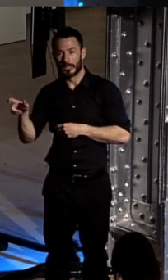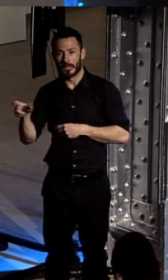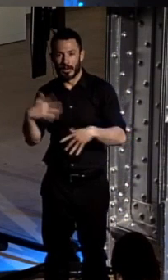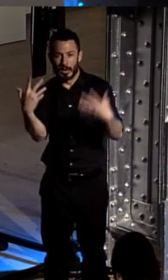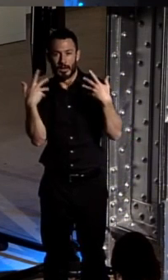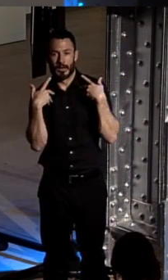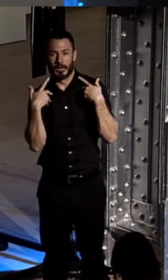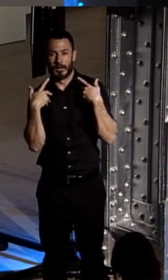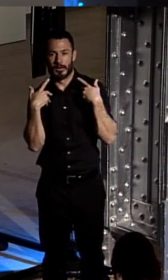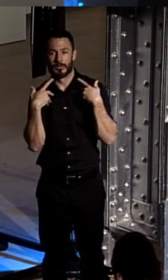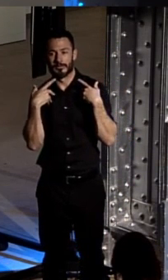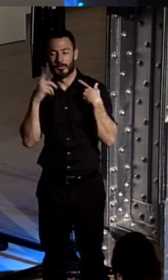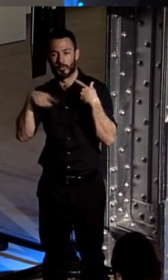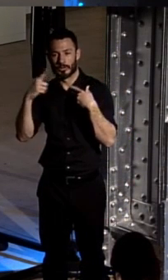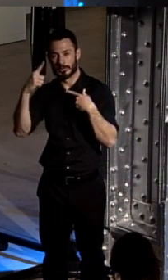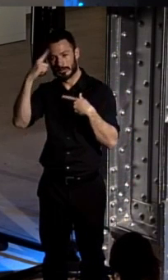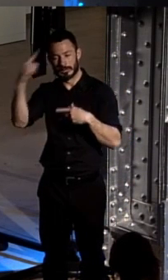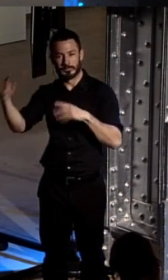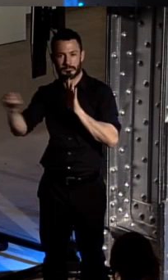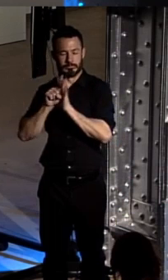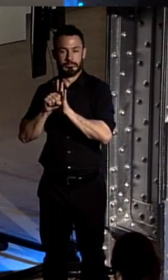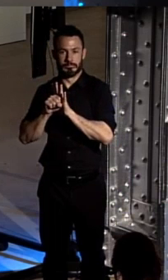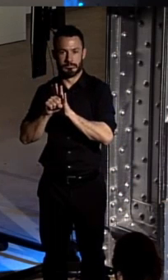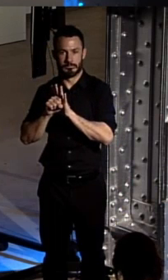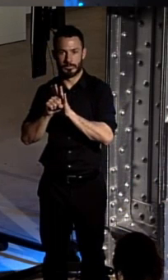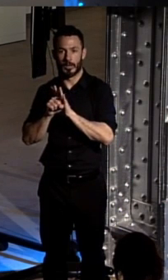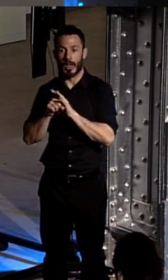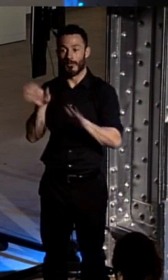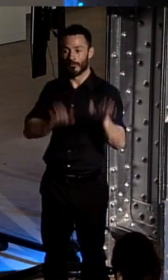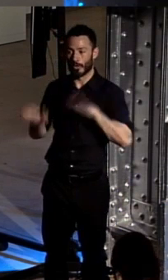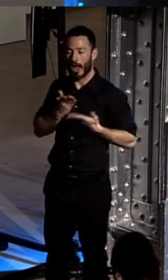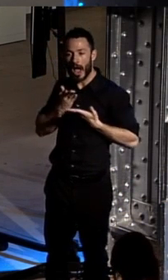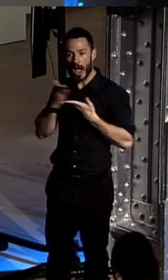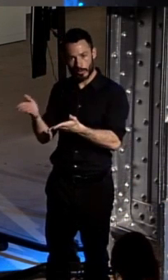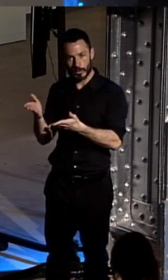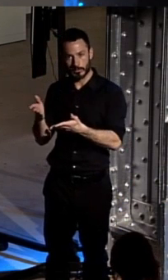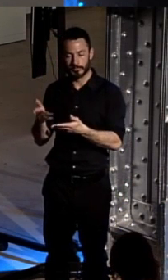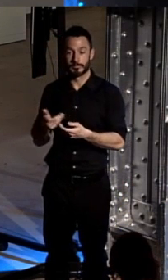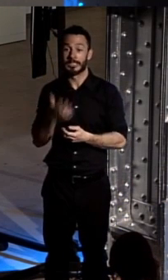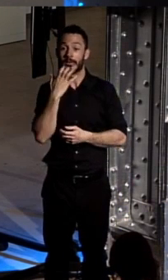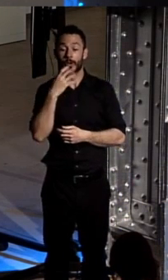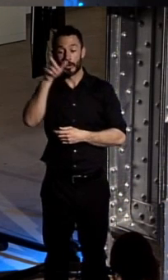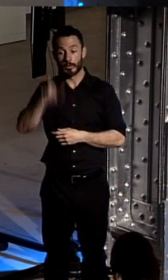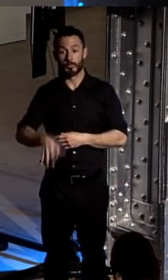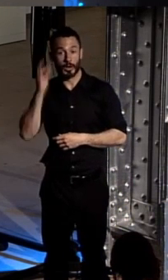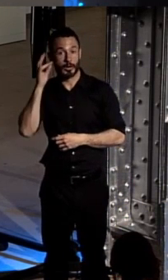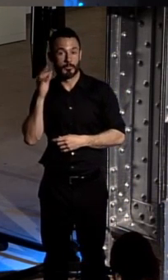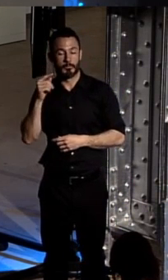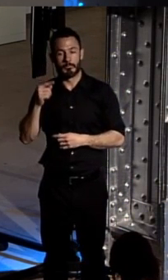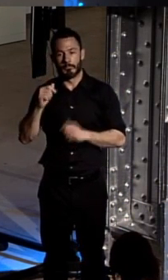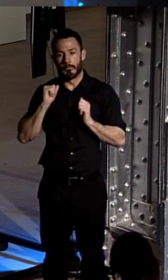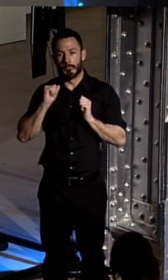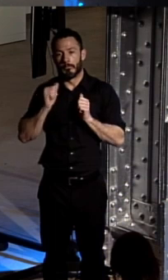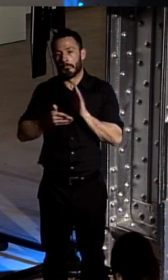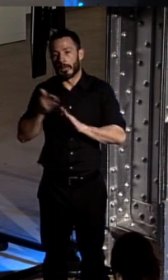el síndrome postraumático y en los que la foca les está ayudando. Este es un ejemplo de una señora que tiene principio de demencia y